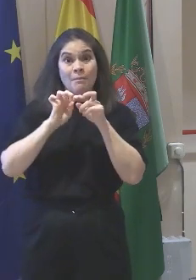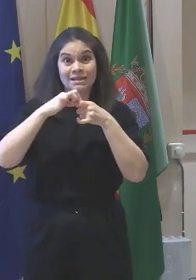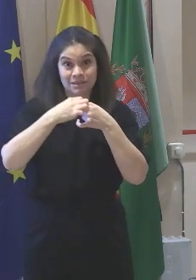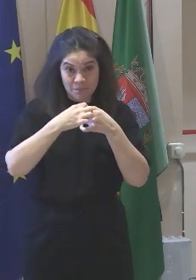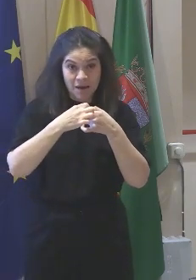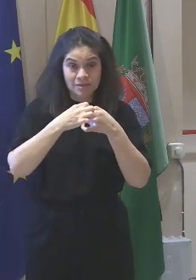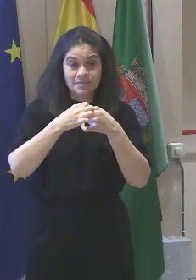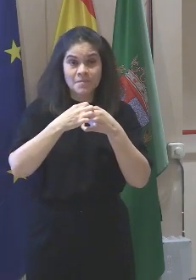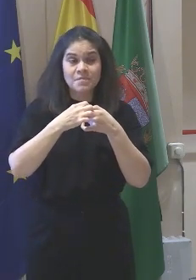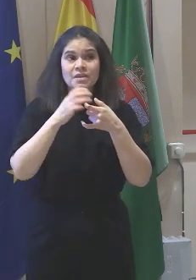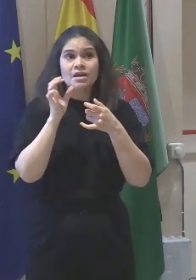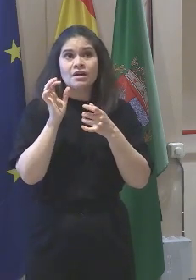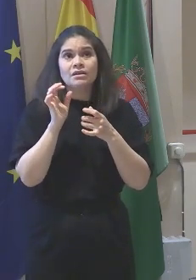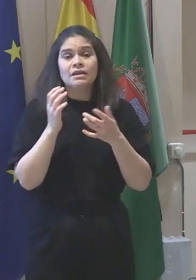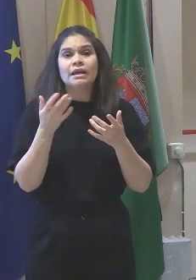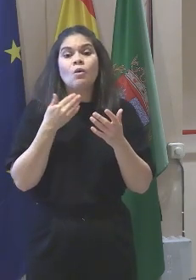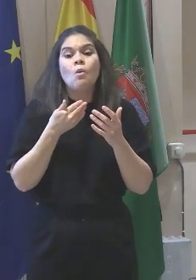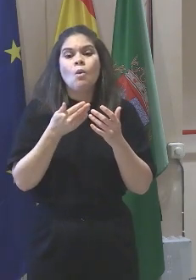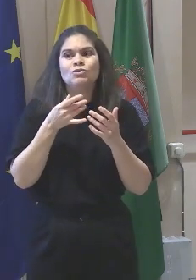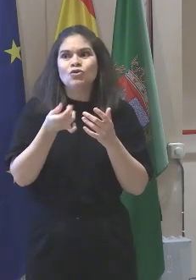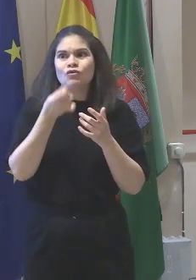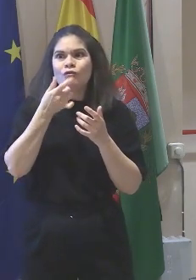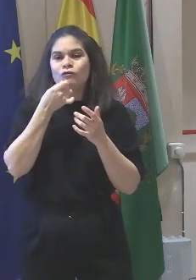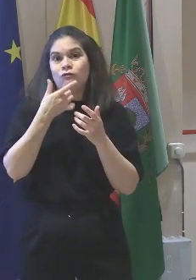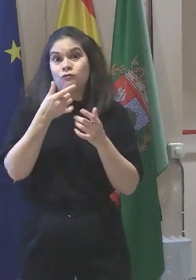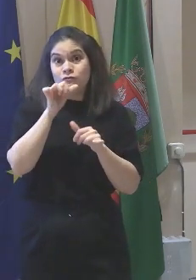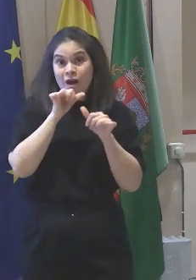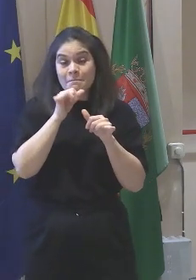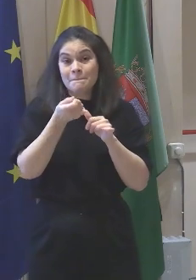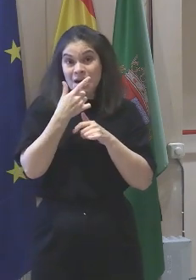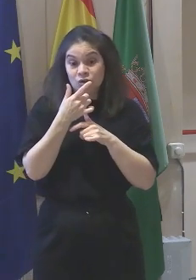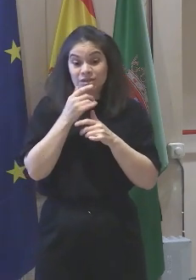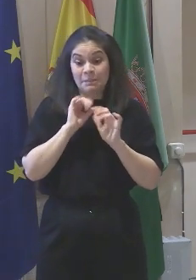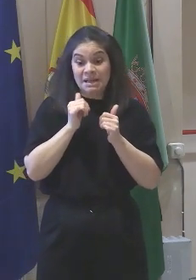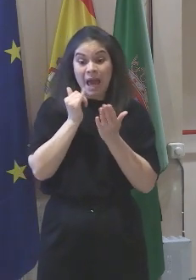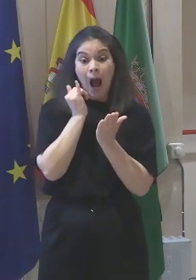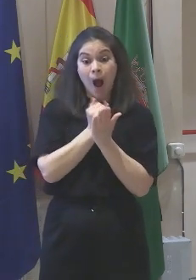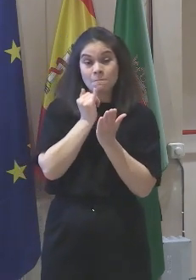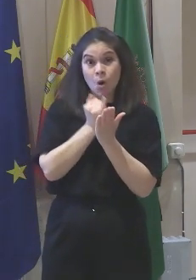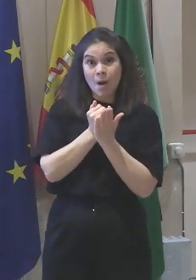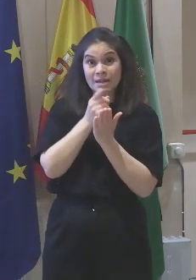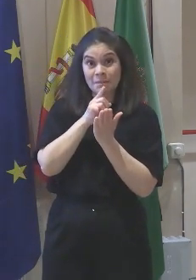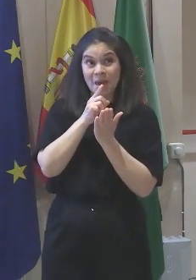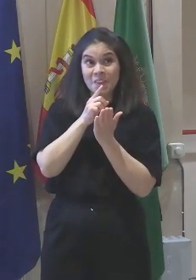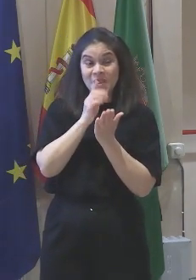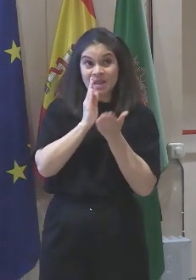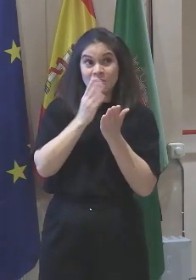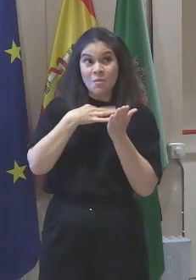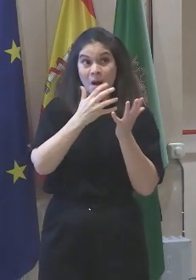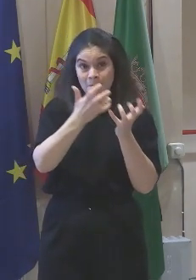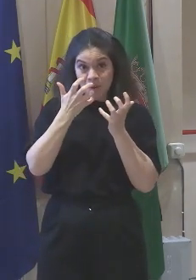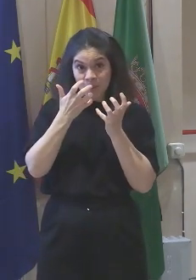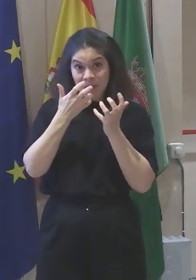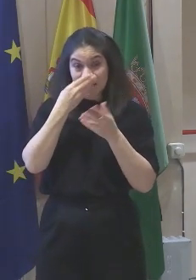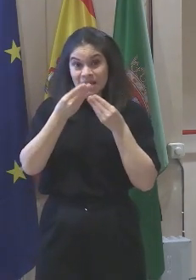respecto, que cuando esos fármacos se empiecen a probar, pues beneficiarse del tratamiento y retrasar la aparición